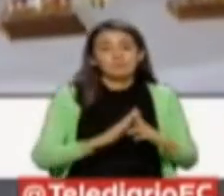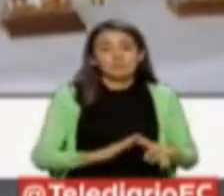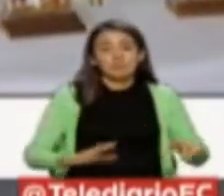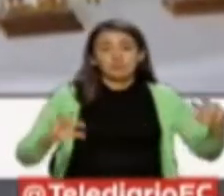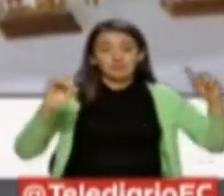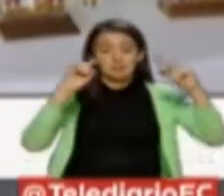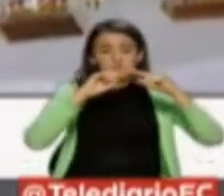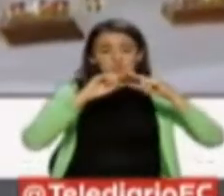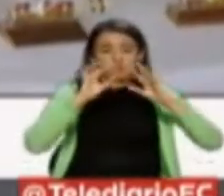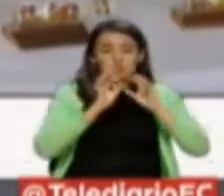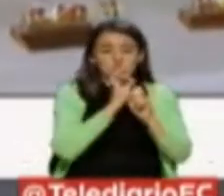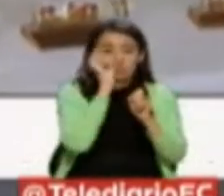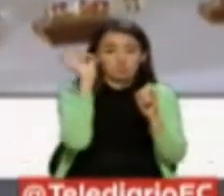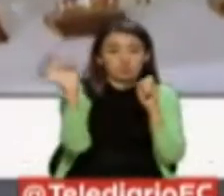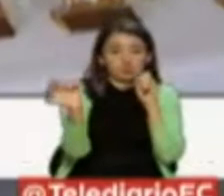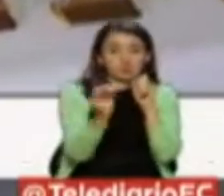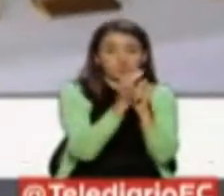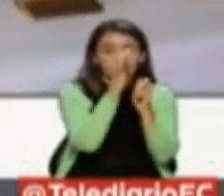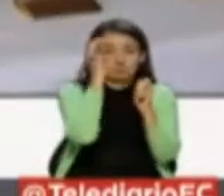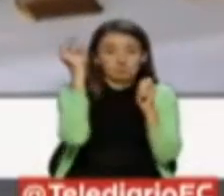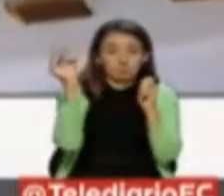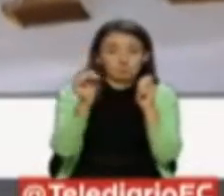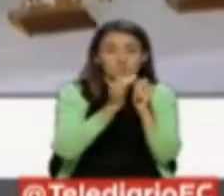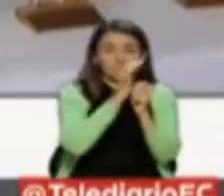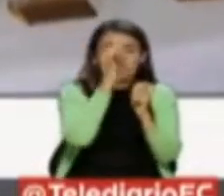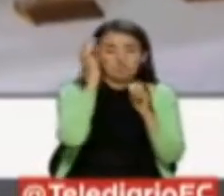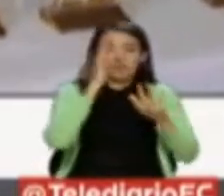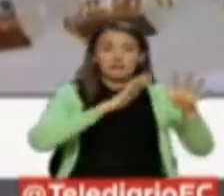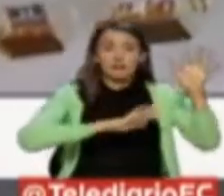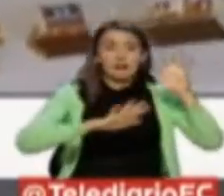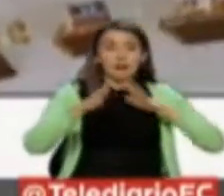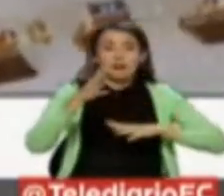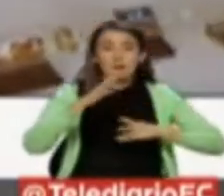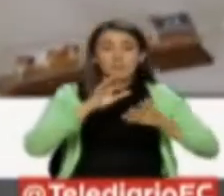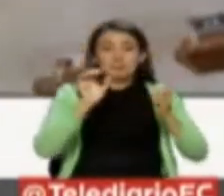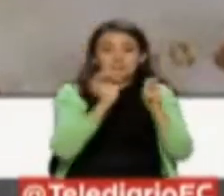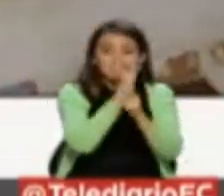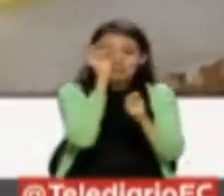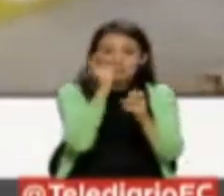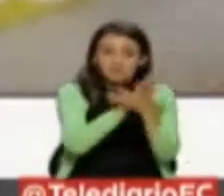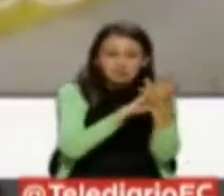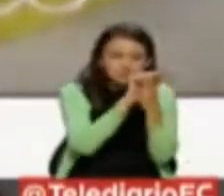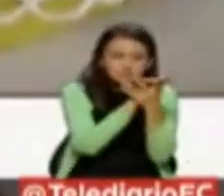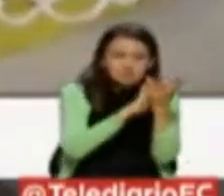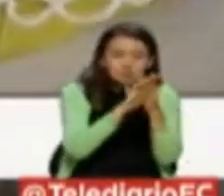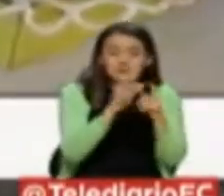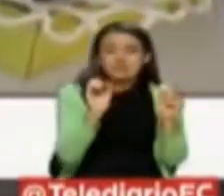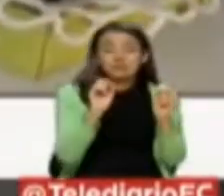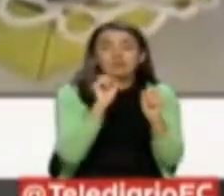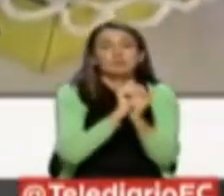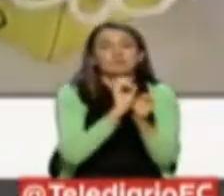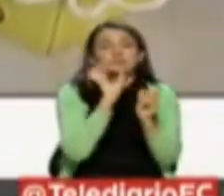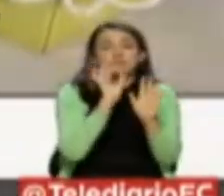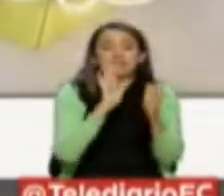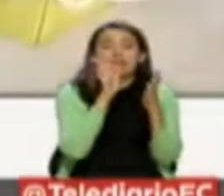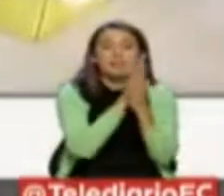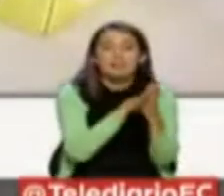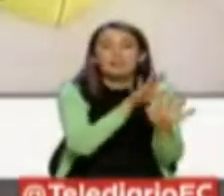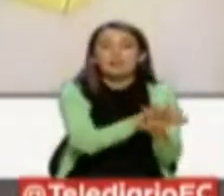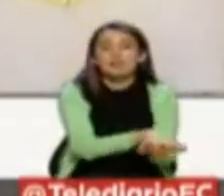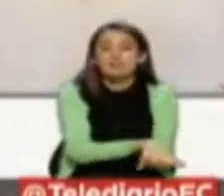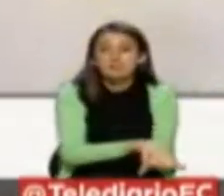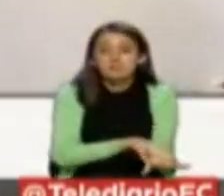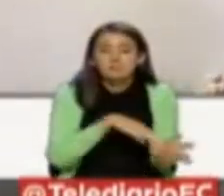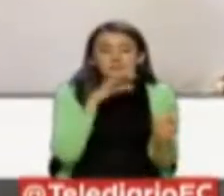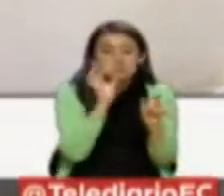trabaja, aparte de eso, se trabaja ya, como digo, con bastantes hilos. A veces se enreda el hilo, tiene que ir tejiendo uno por uno, ir